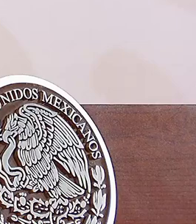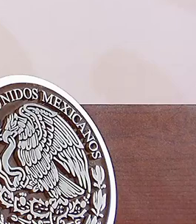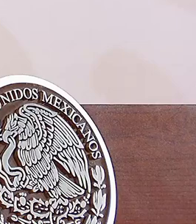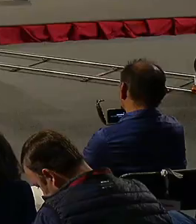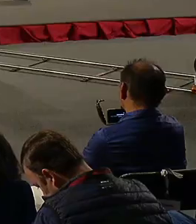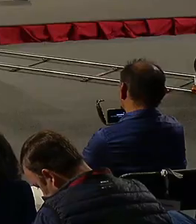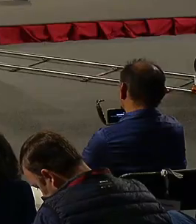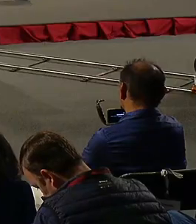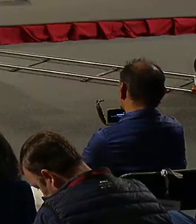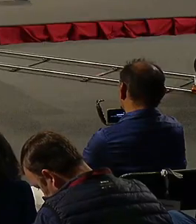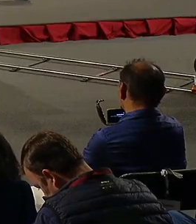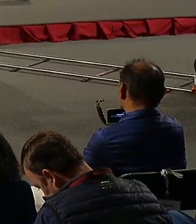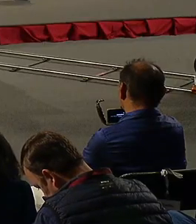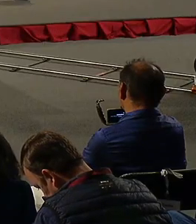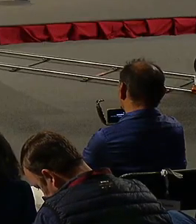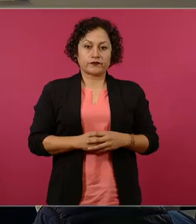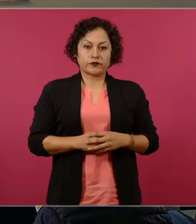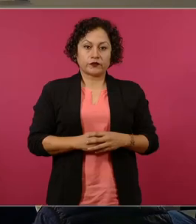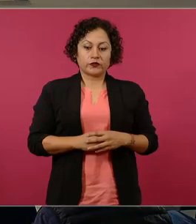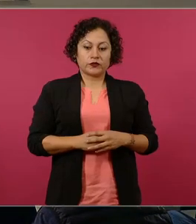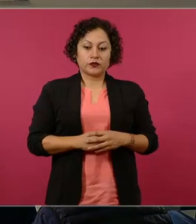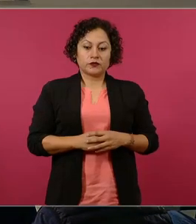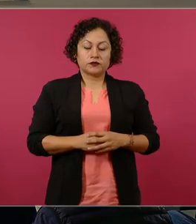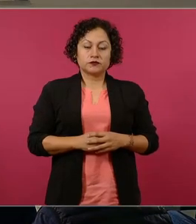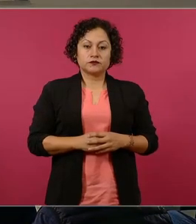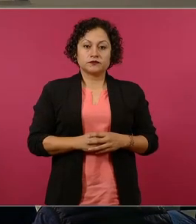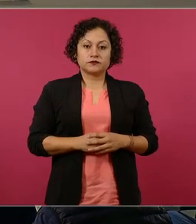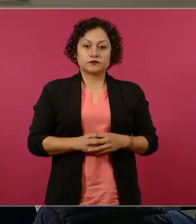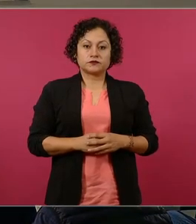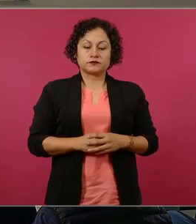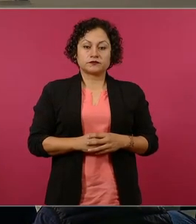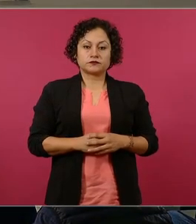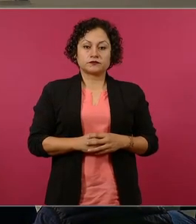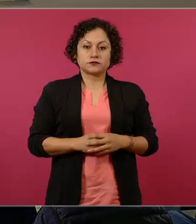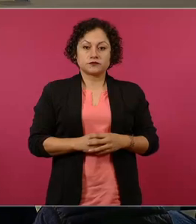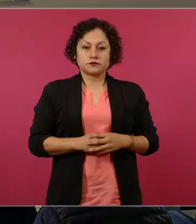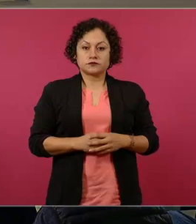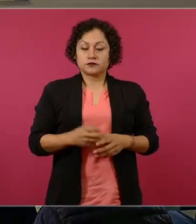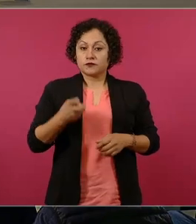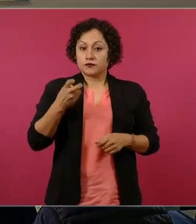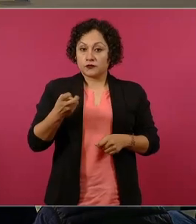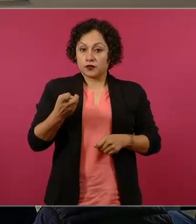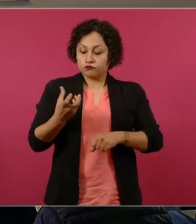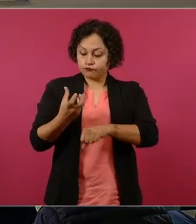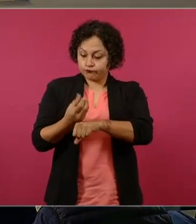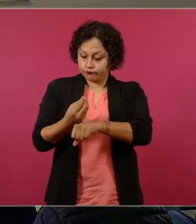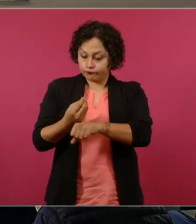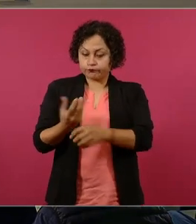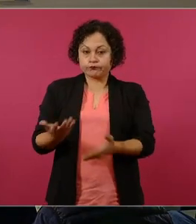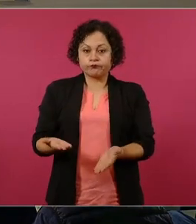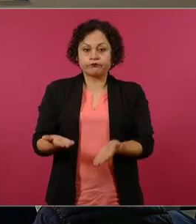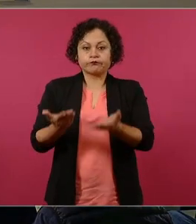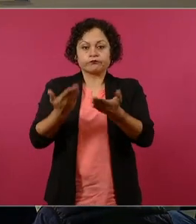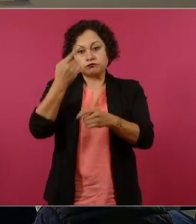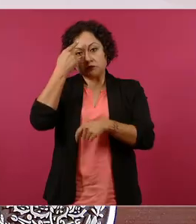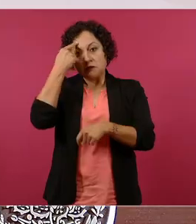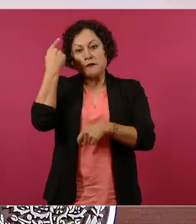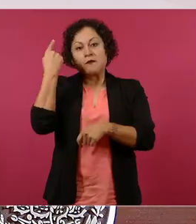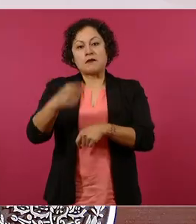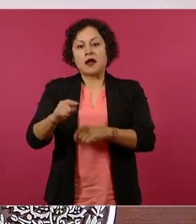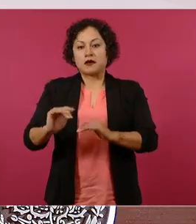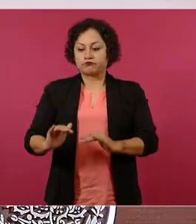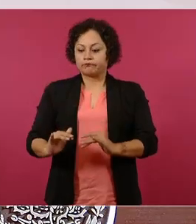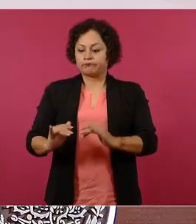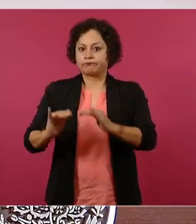la rasante de este camino para evitar que este se inundara con las lluvias que que se generan en